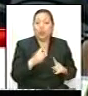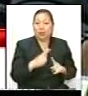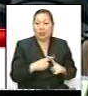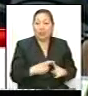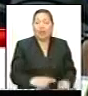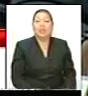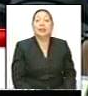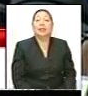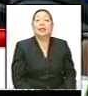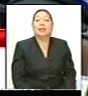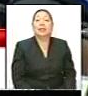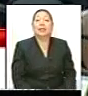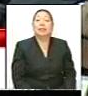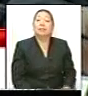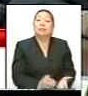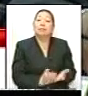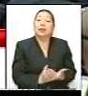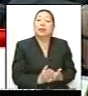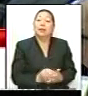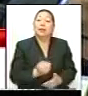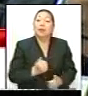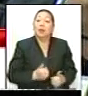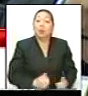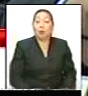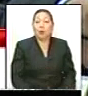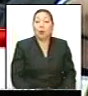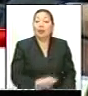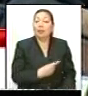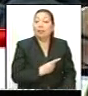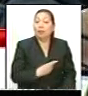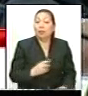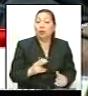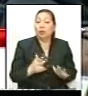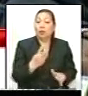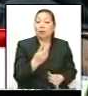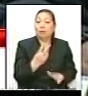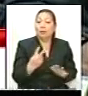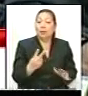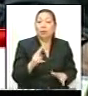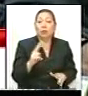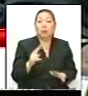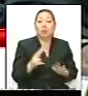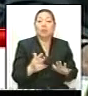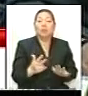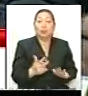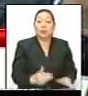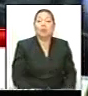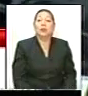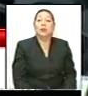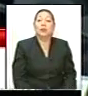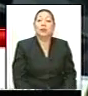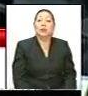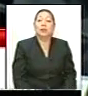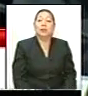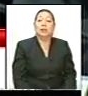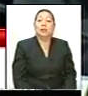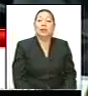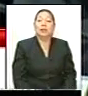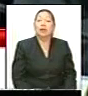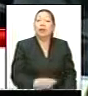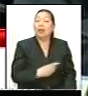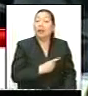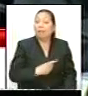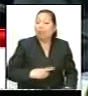impositivo tributarias mediante resolución directoral 1827 del 2018 de la